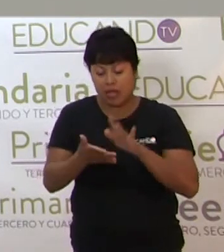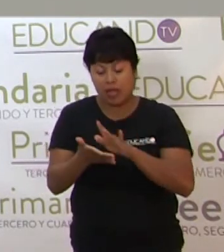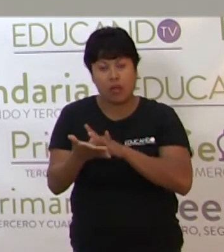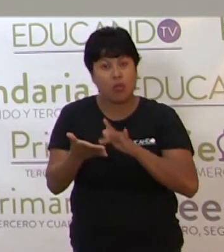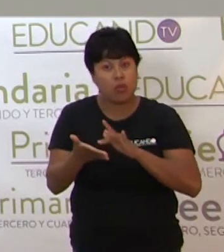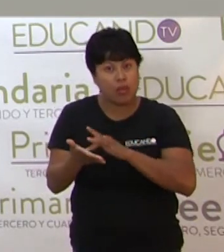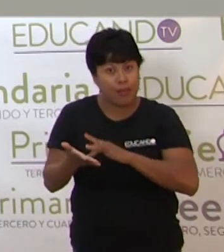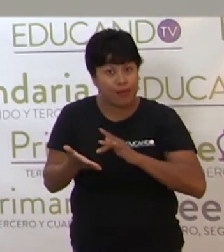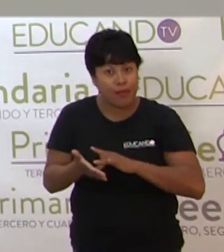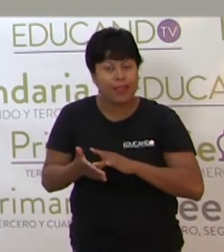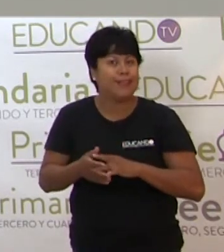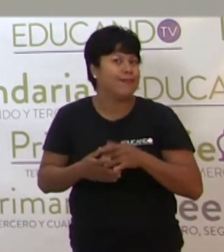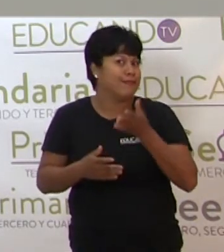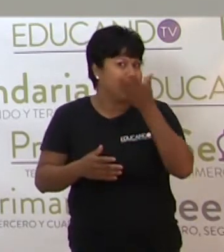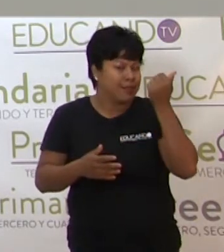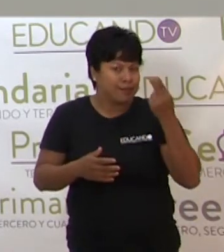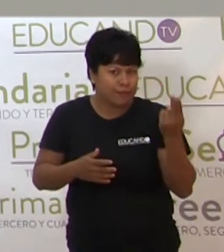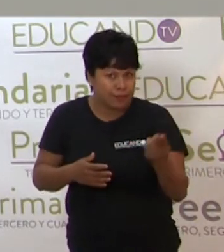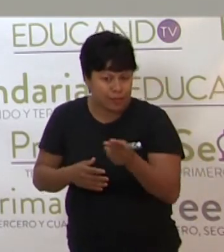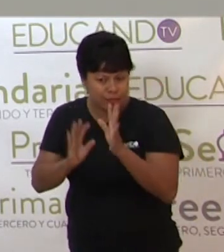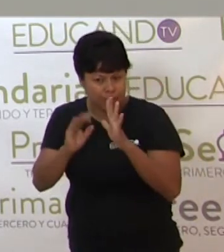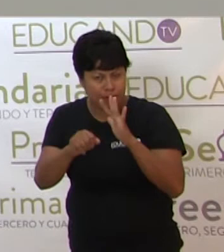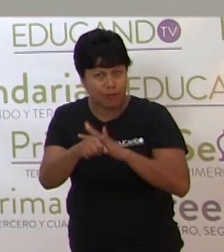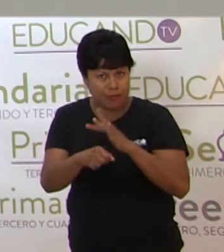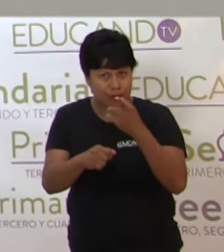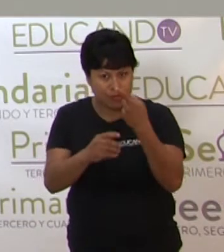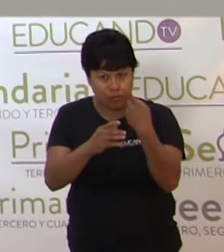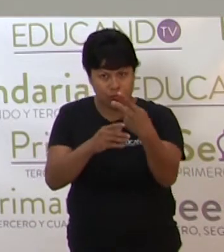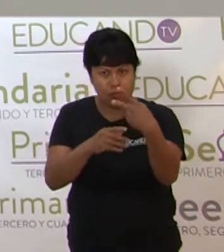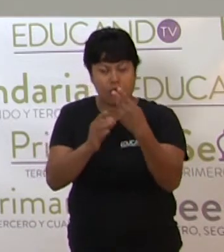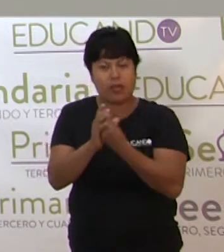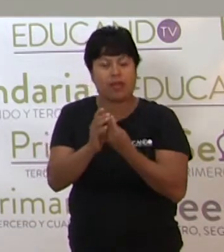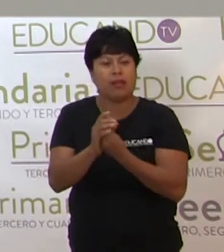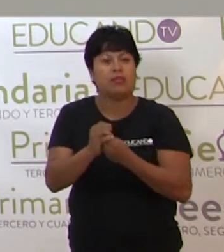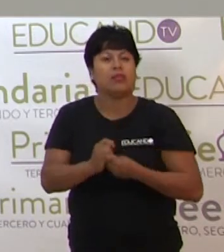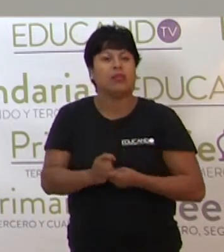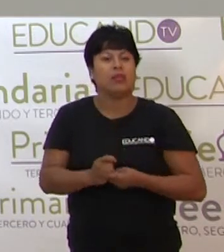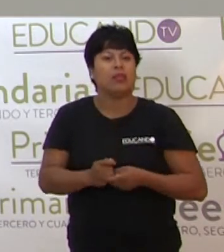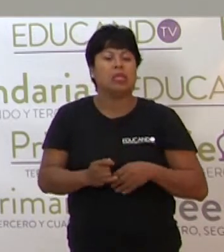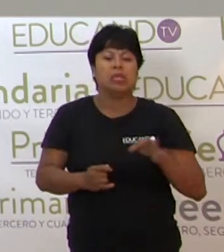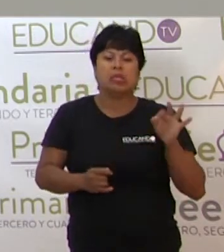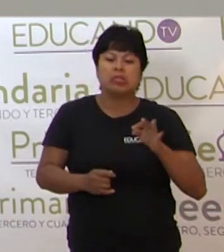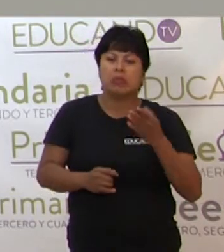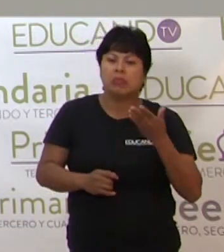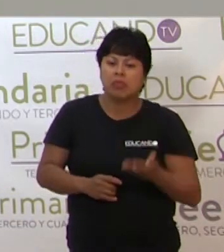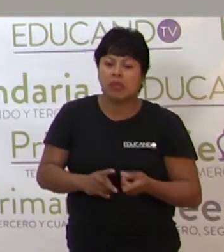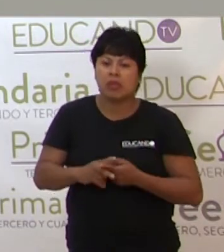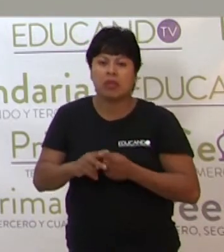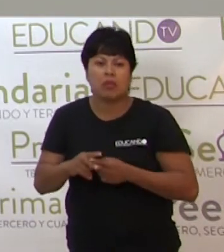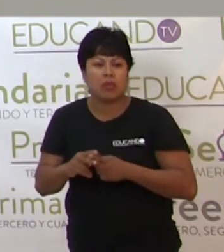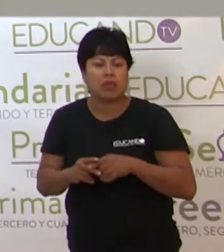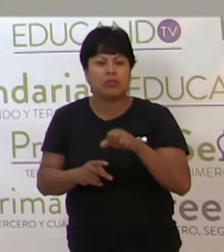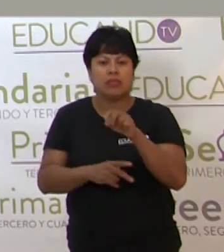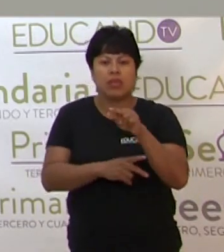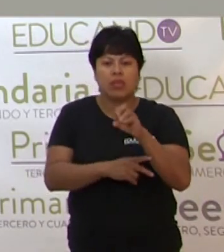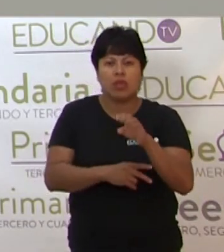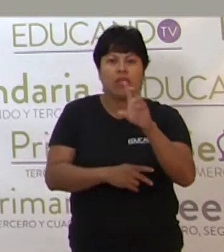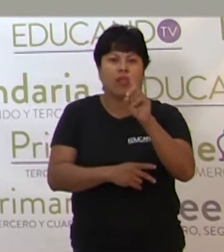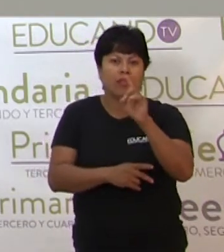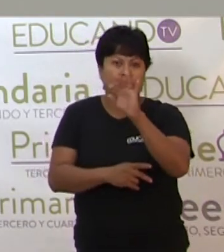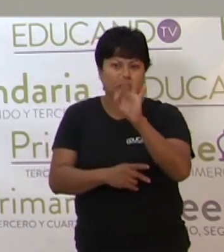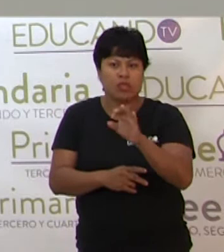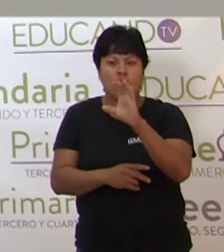calculadora, no sé si ustedes ya lo hicieron en clase, ¿sí?, piden calcular la función seno de 30